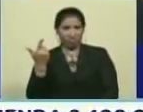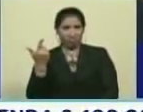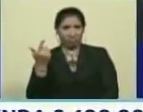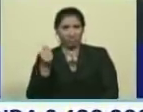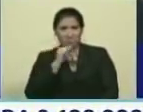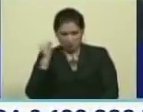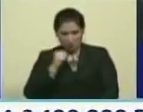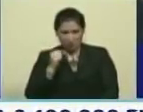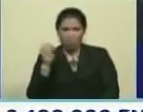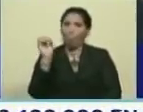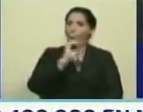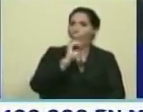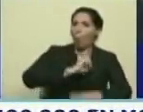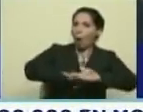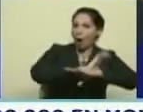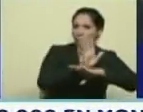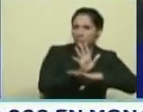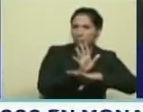¿O el ALBA?